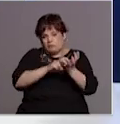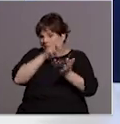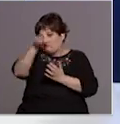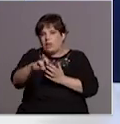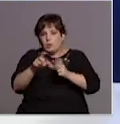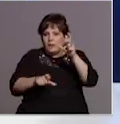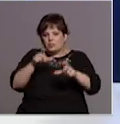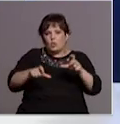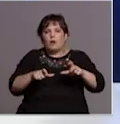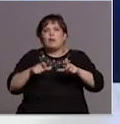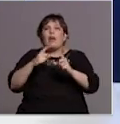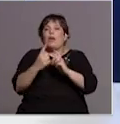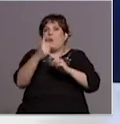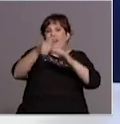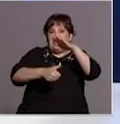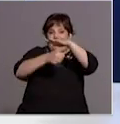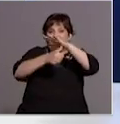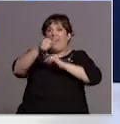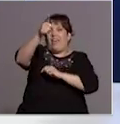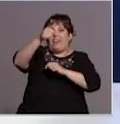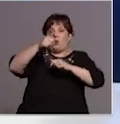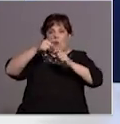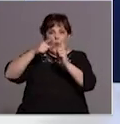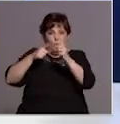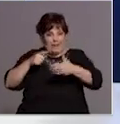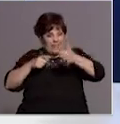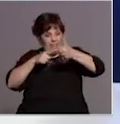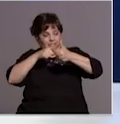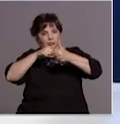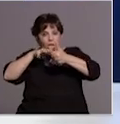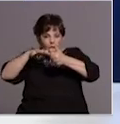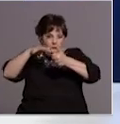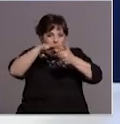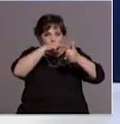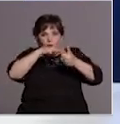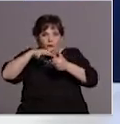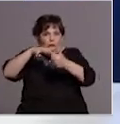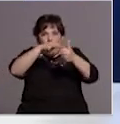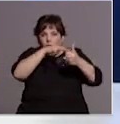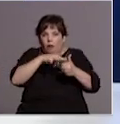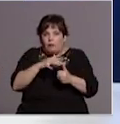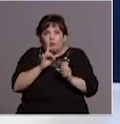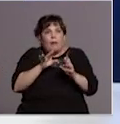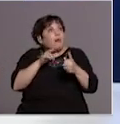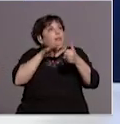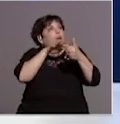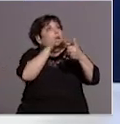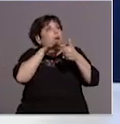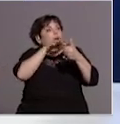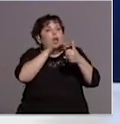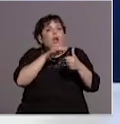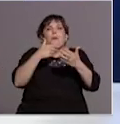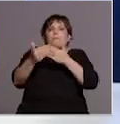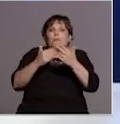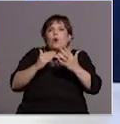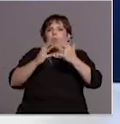muchedumbre es que sigue a un líder y en él y en los dos casos ha habido esa